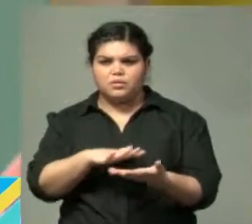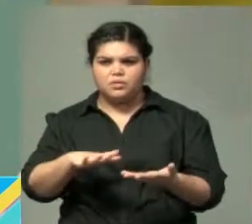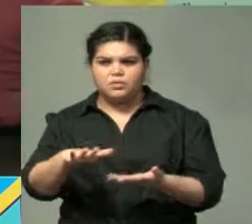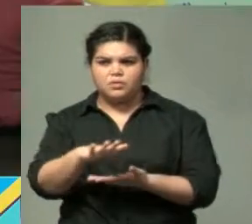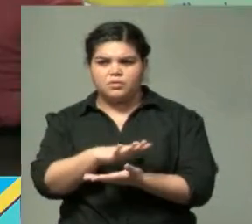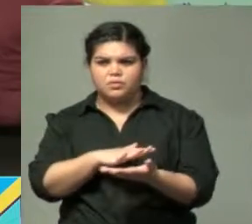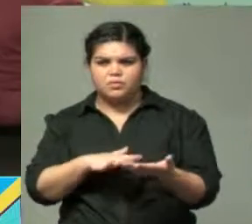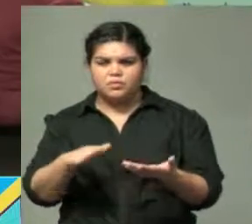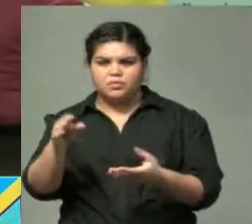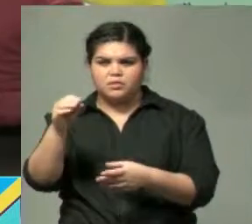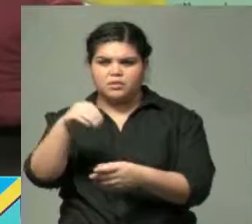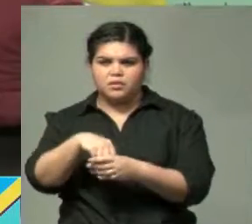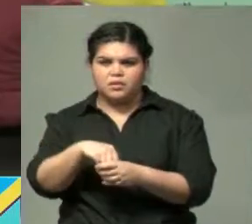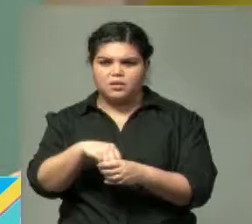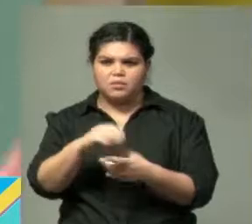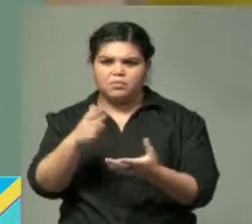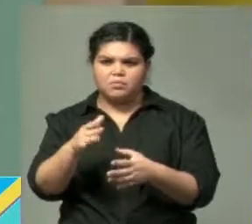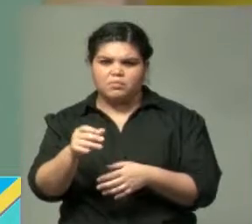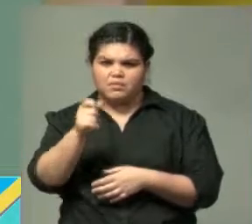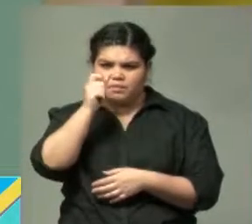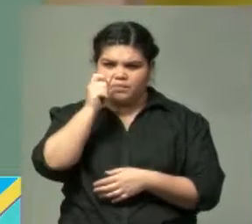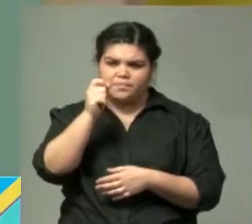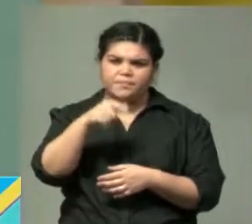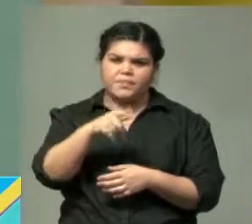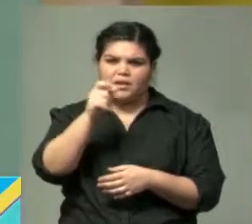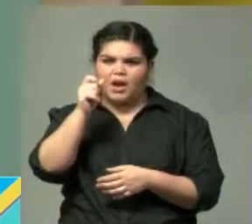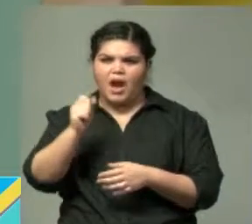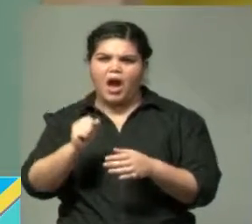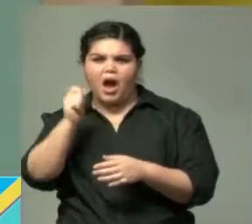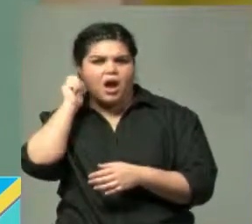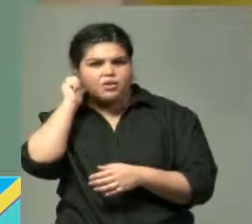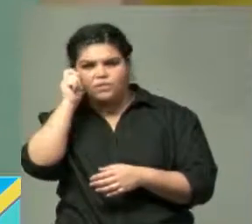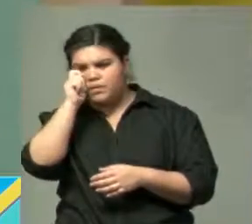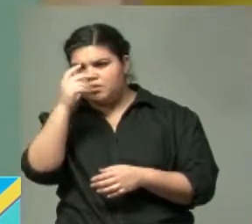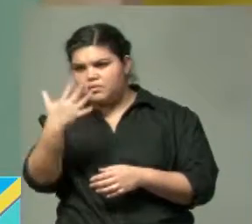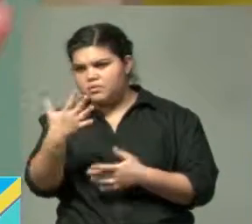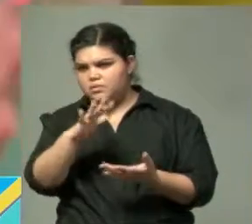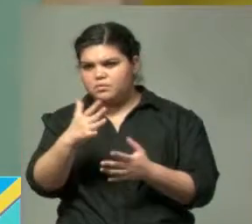edad que en general es entre 16 y 65 años, depende del país,